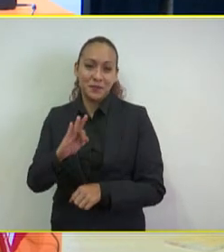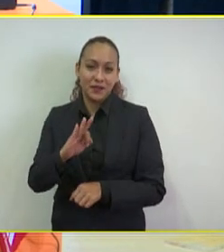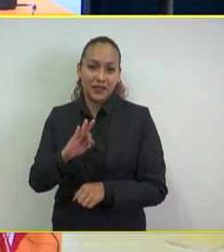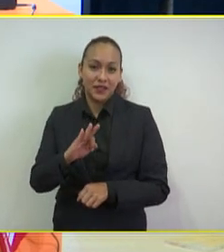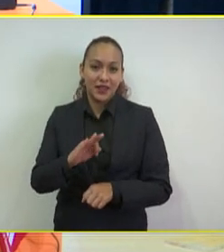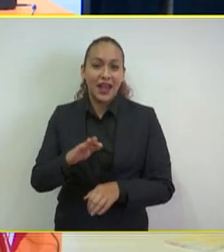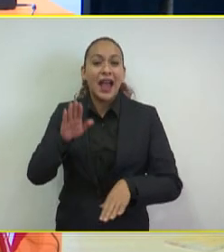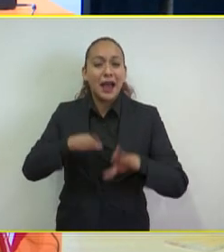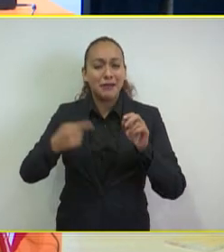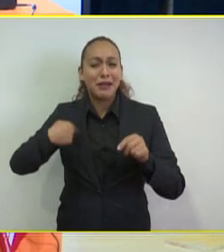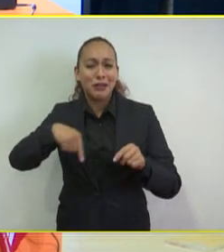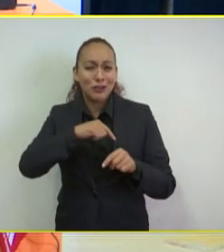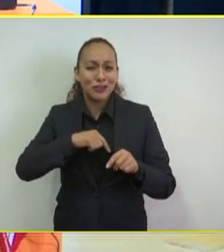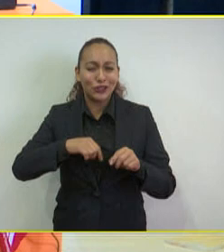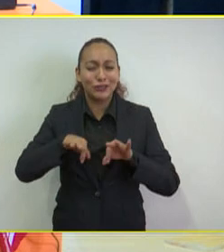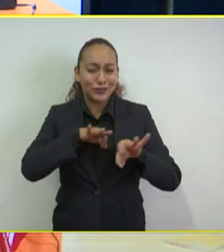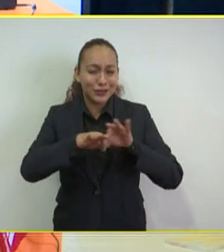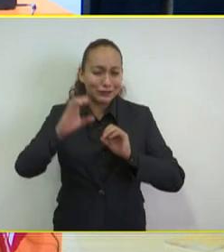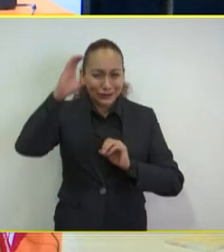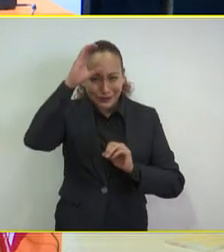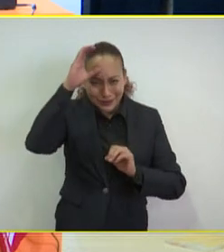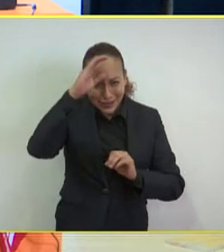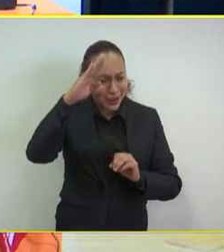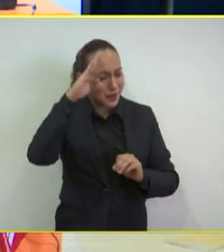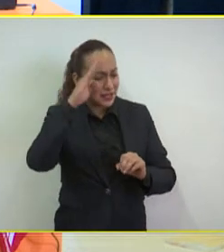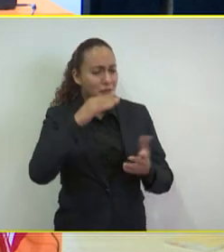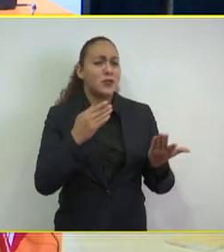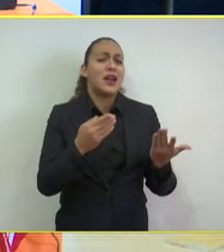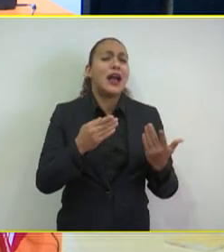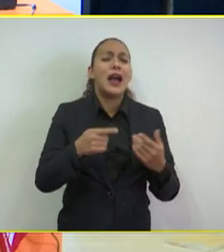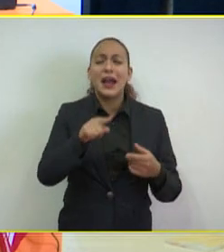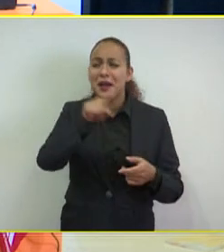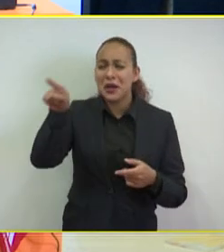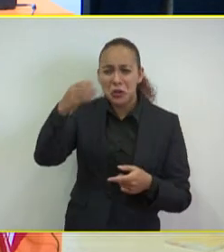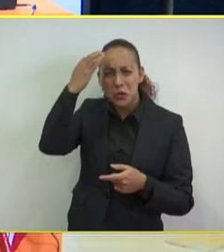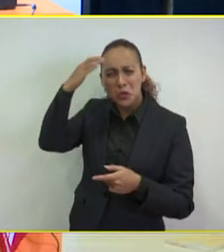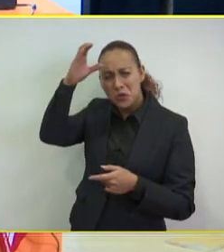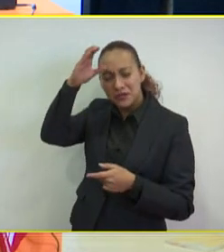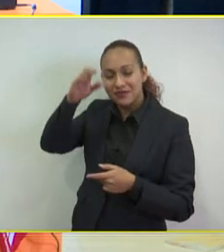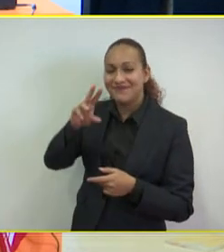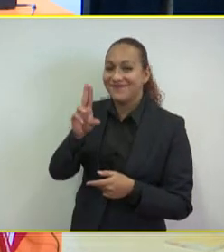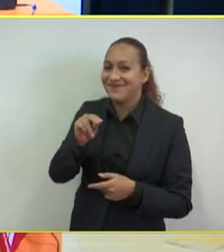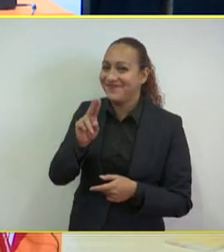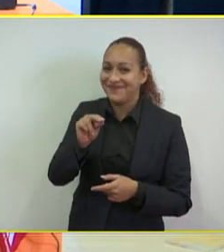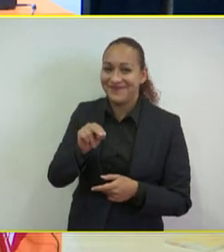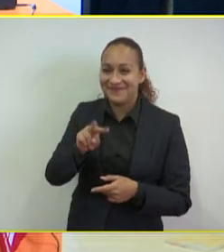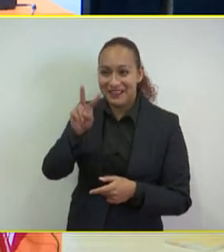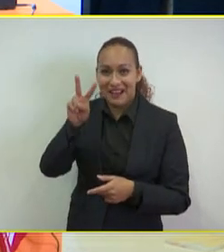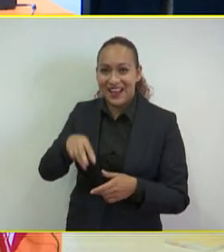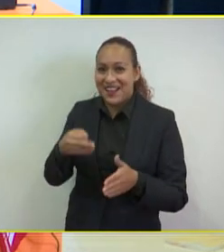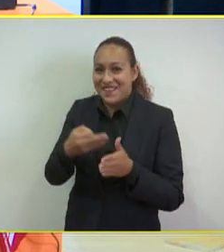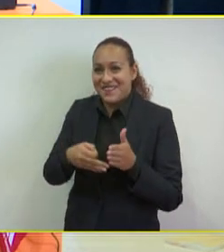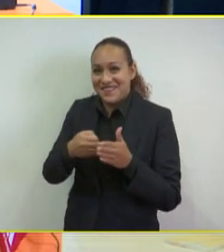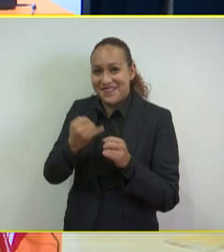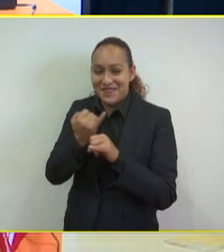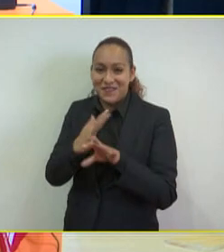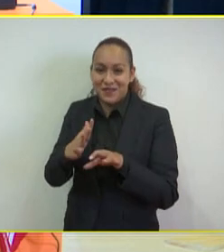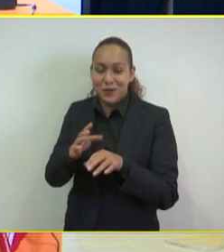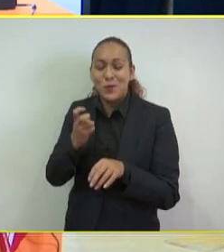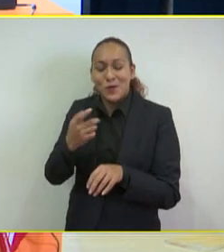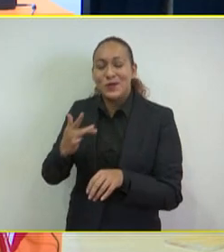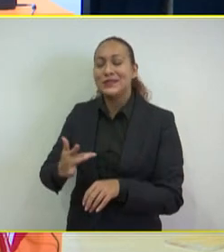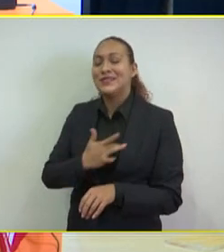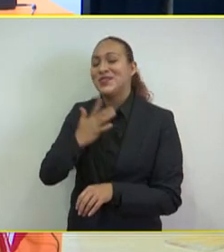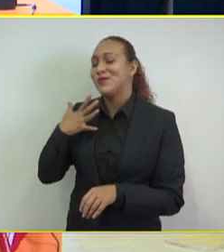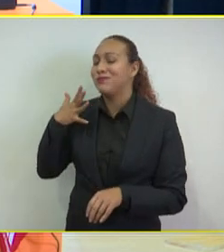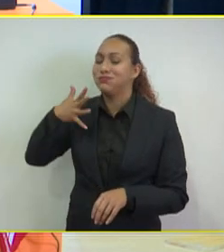nuestro rollo que creemos que todo el mundo nos entiende, que hablamos el mismo idioma, y no es verdad. Ustedes lo vieron. Yo estoy muy orgullosa,